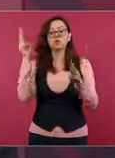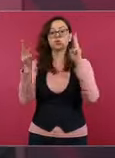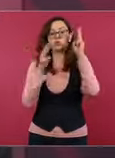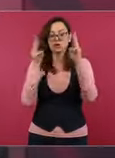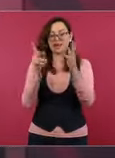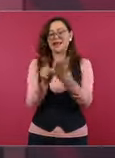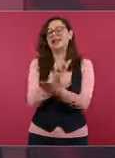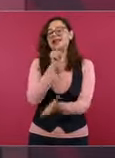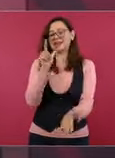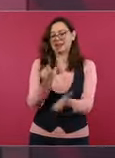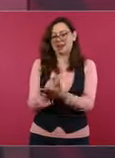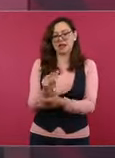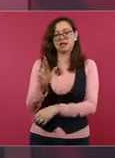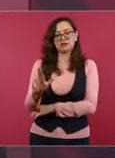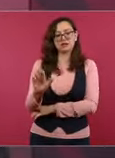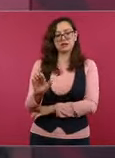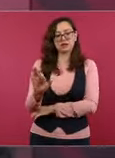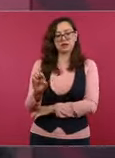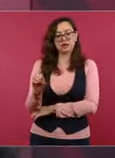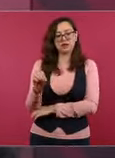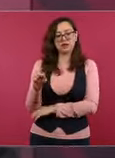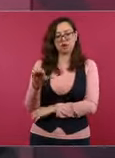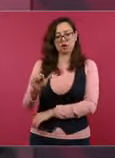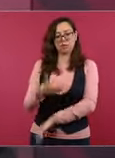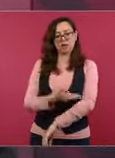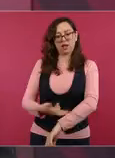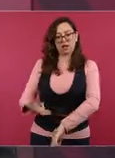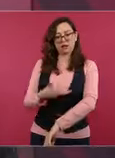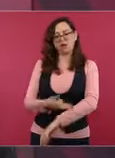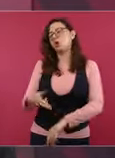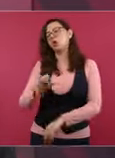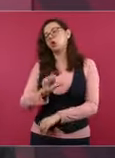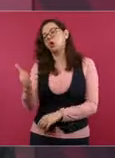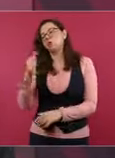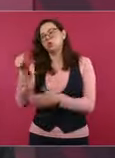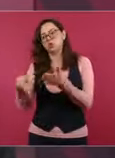de Reforma en otro sitio,